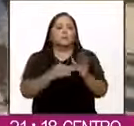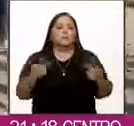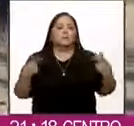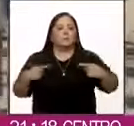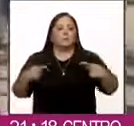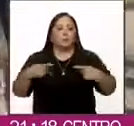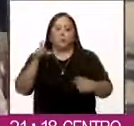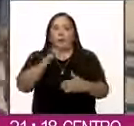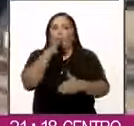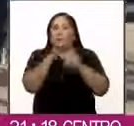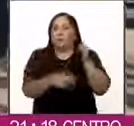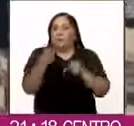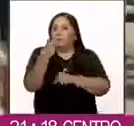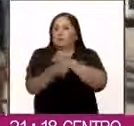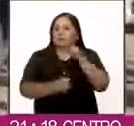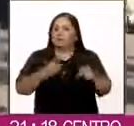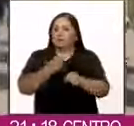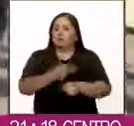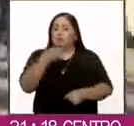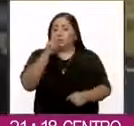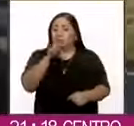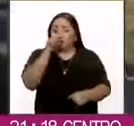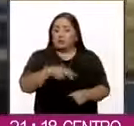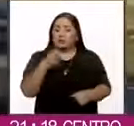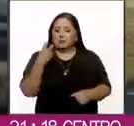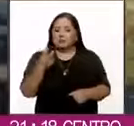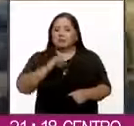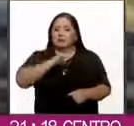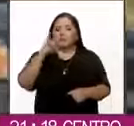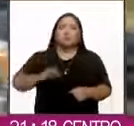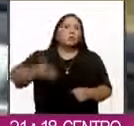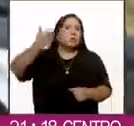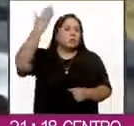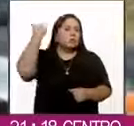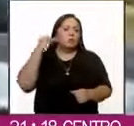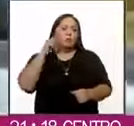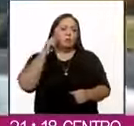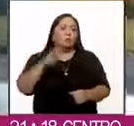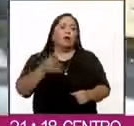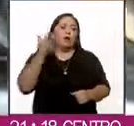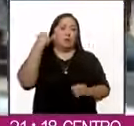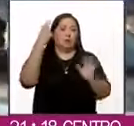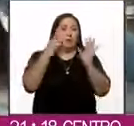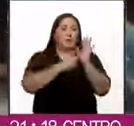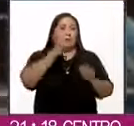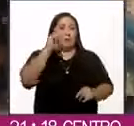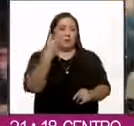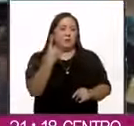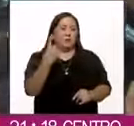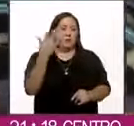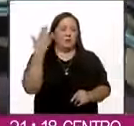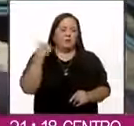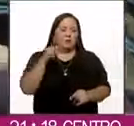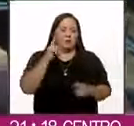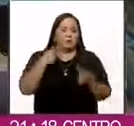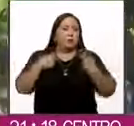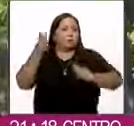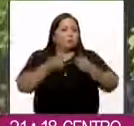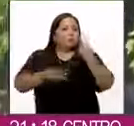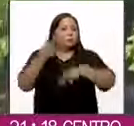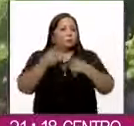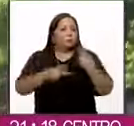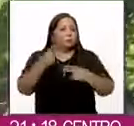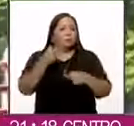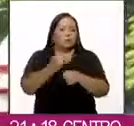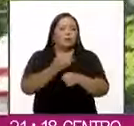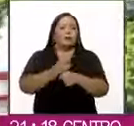150,000 al término del año. Esto es realmente algo que nunca se había visto. Ya desde el año 2021, con las llegadas tan inusitadas,